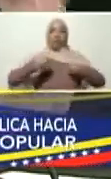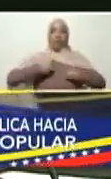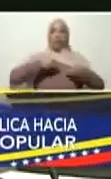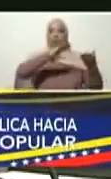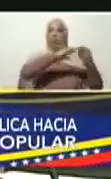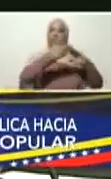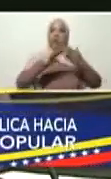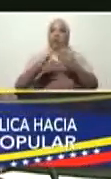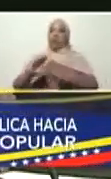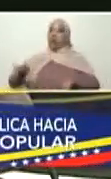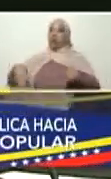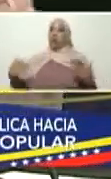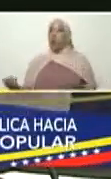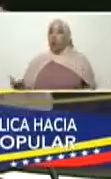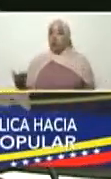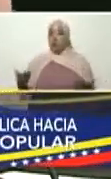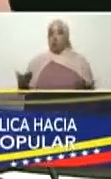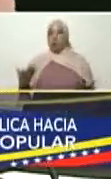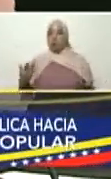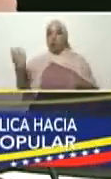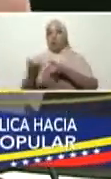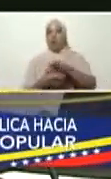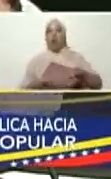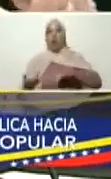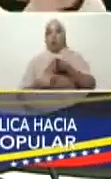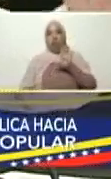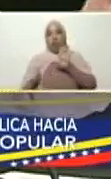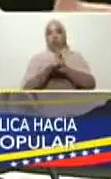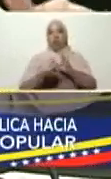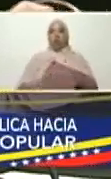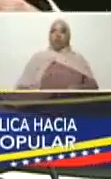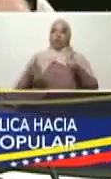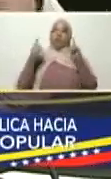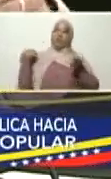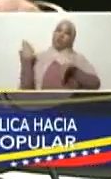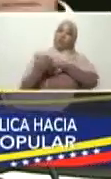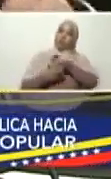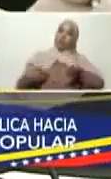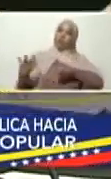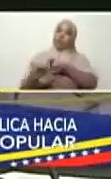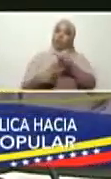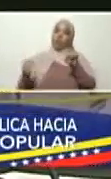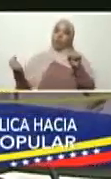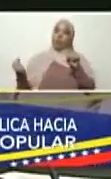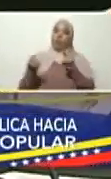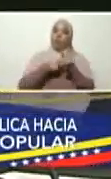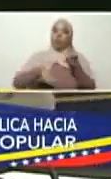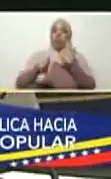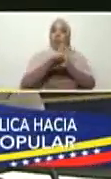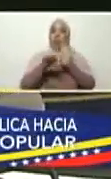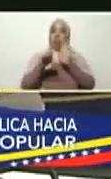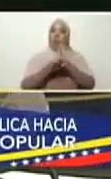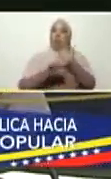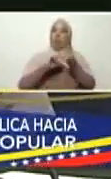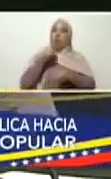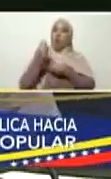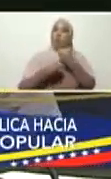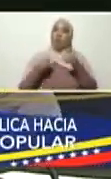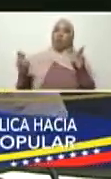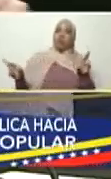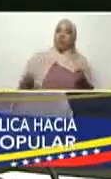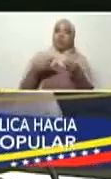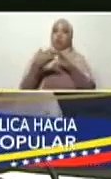comunal cuáles han sido los obstáculos que la ley le ha presentado, cuáles han sido las barreras que con la ley han podido romper, cómo han